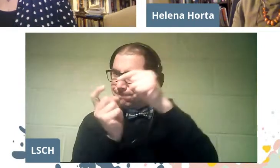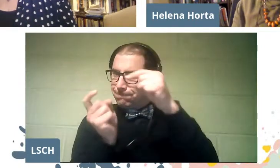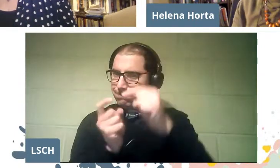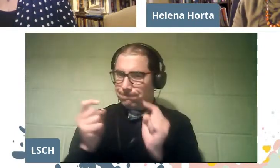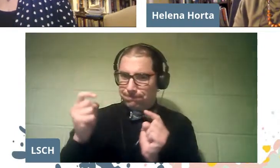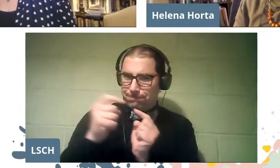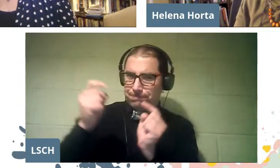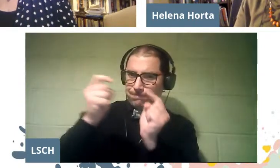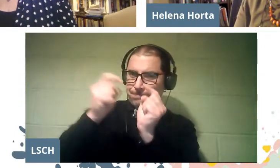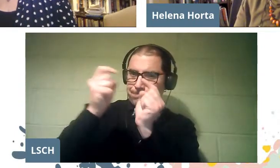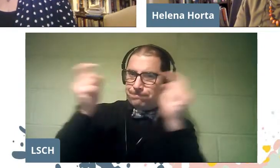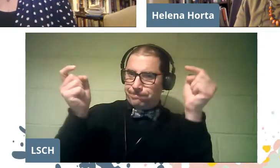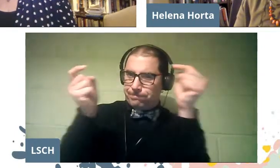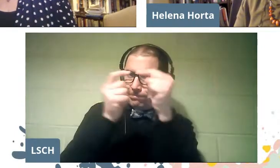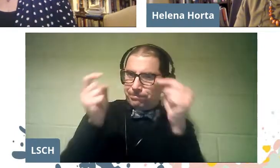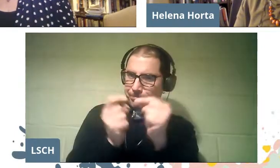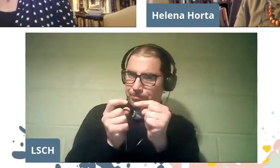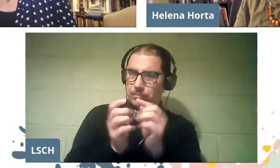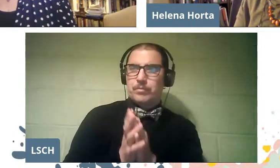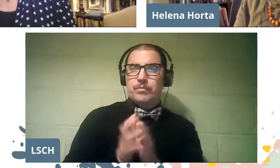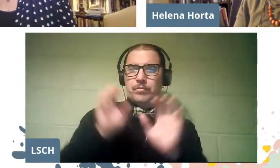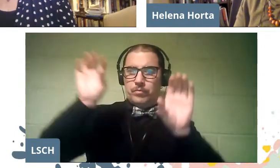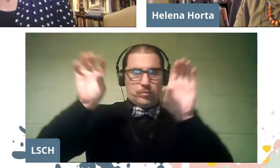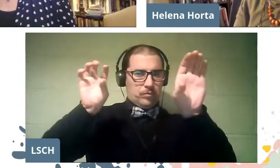con qué icono. Y